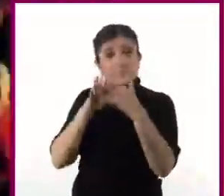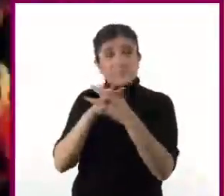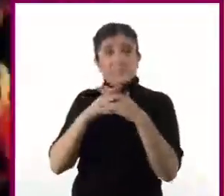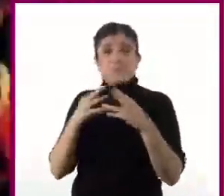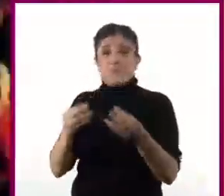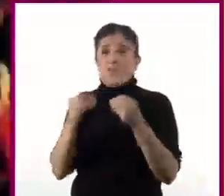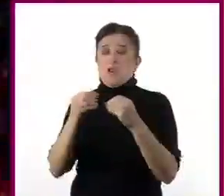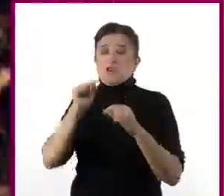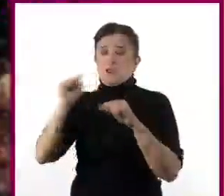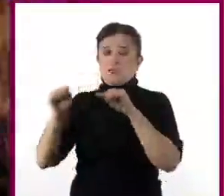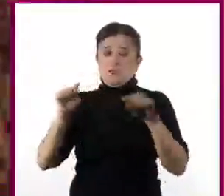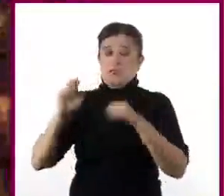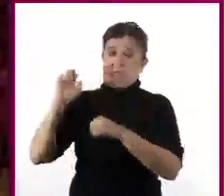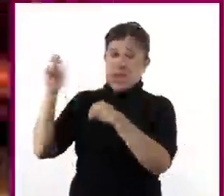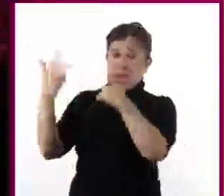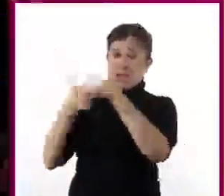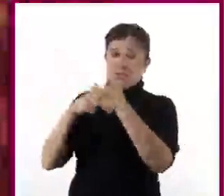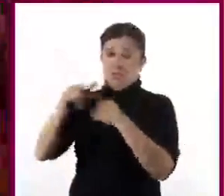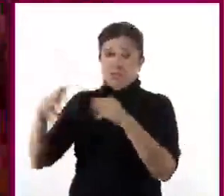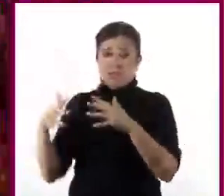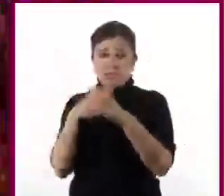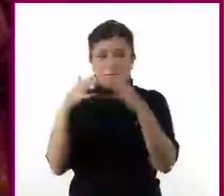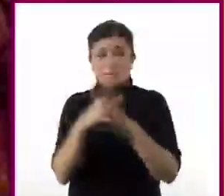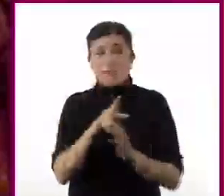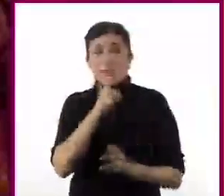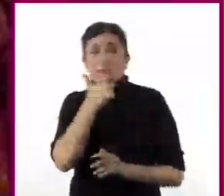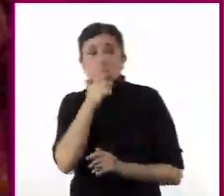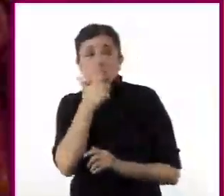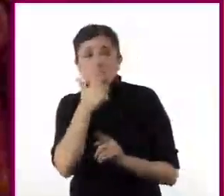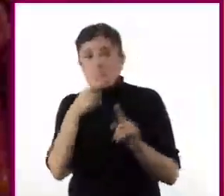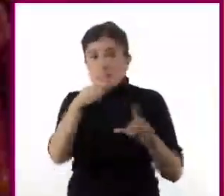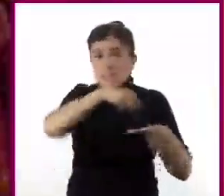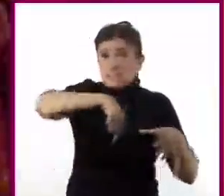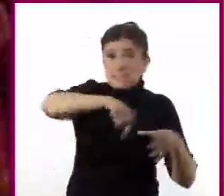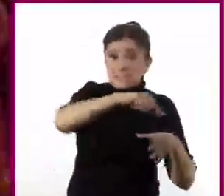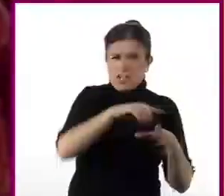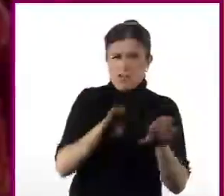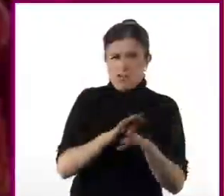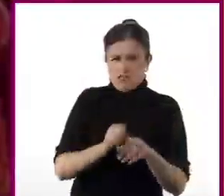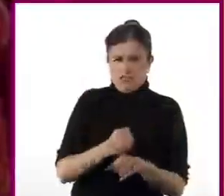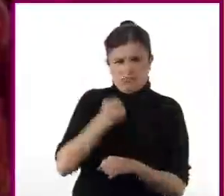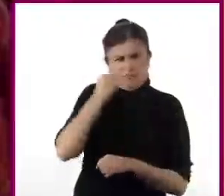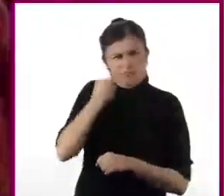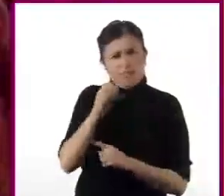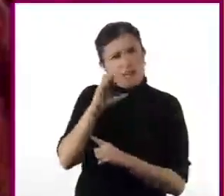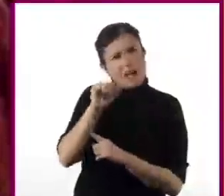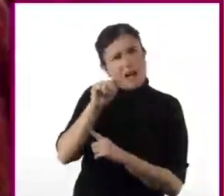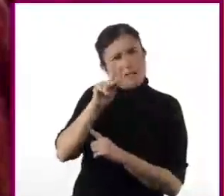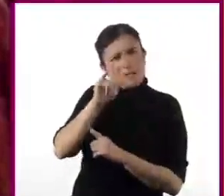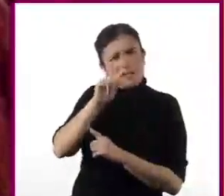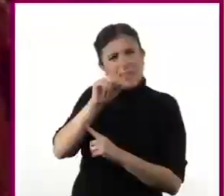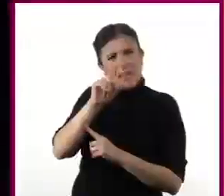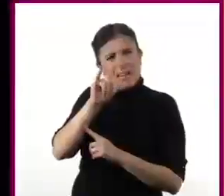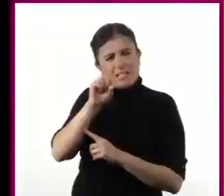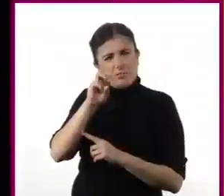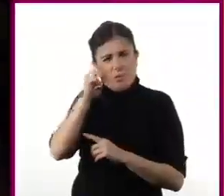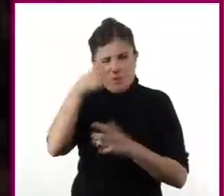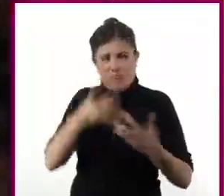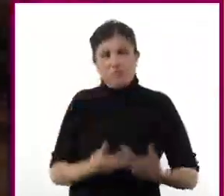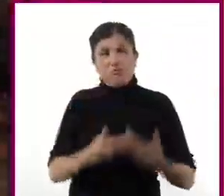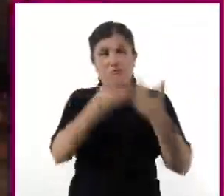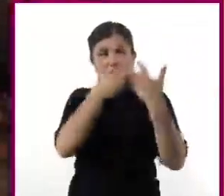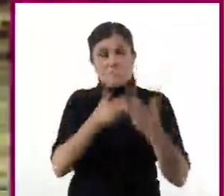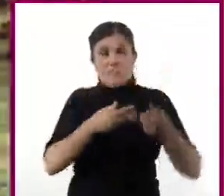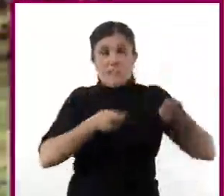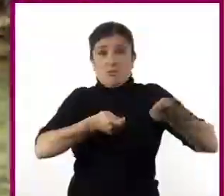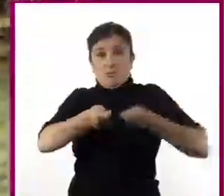grandes potencias europeas. Los ingleses, por un lado, con su capitalismo avanzado, industrial, con el dominio